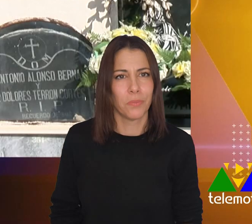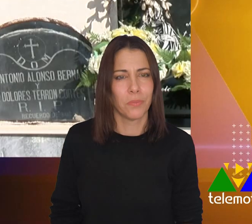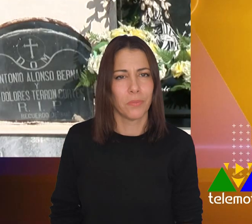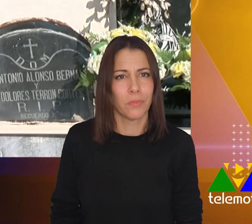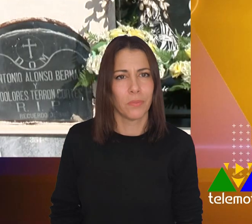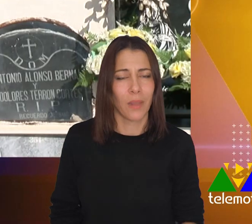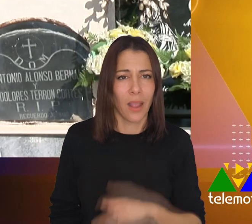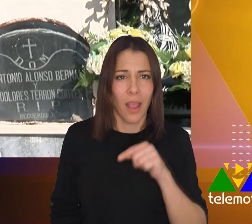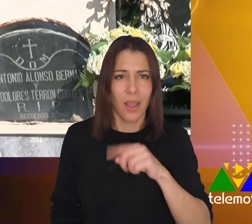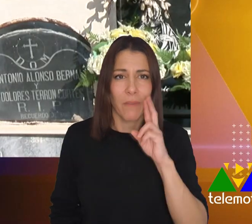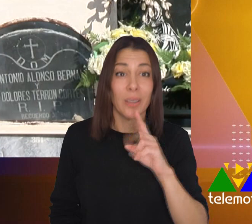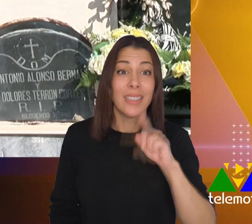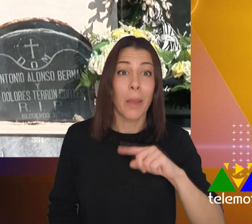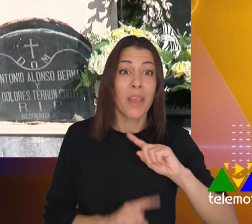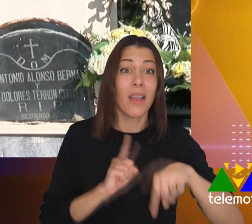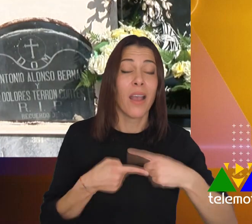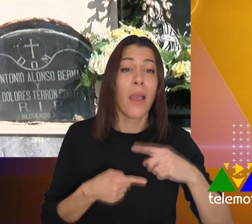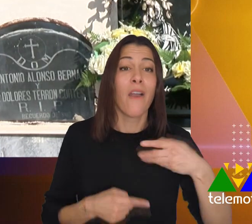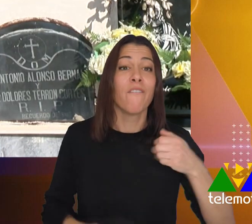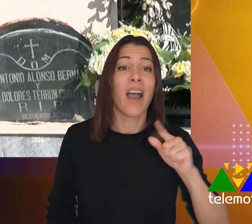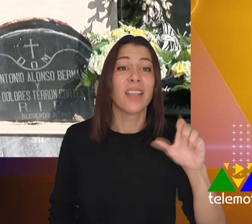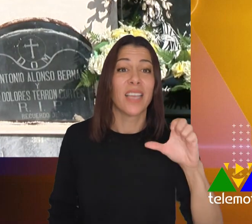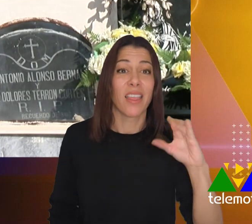Aquí vemos algunos de los... La familia Vallecillos,